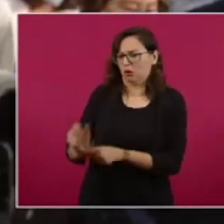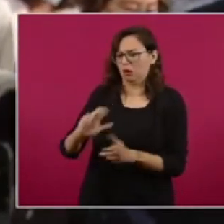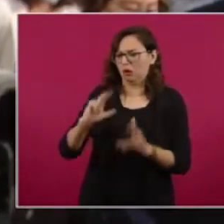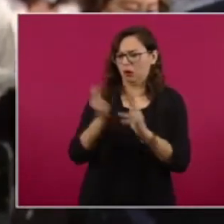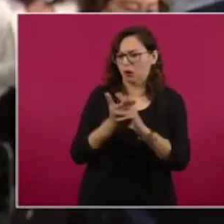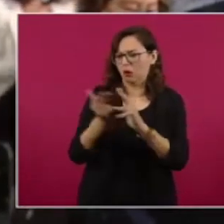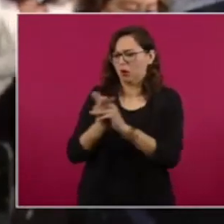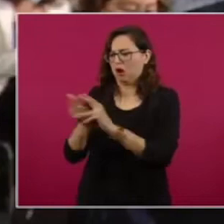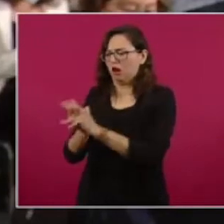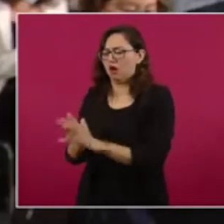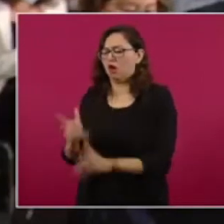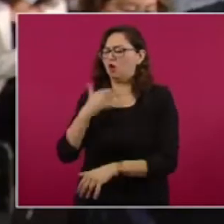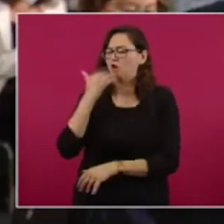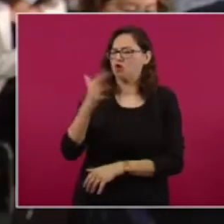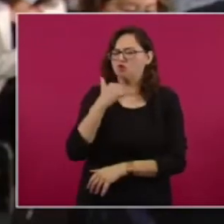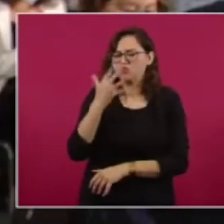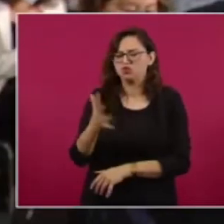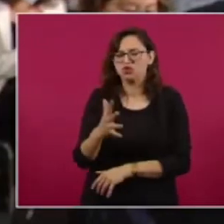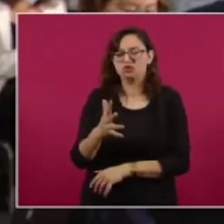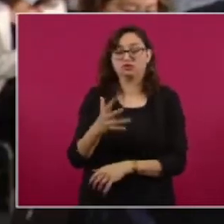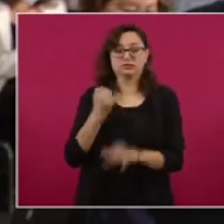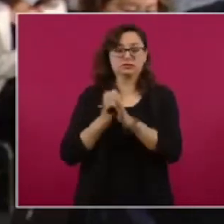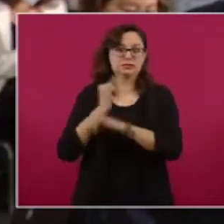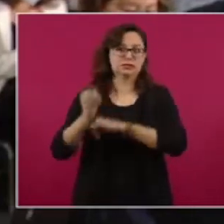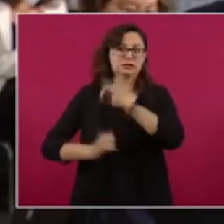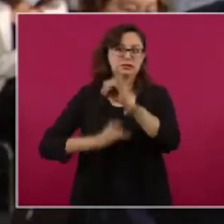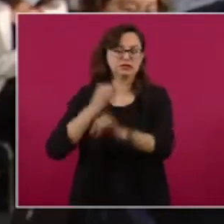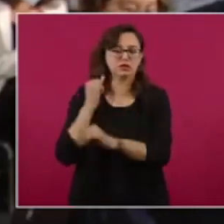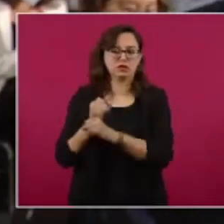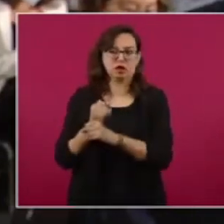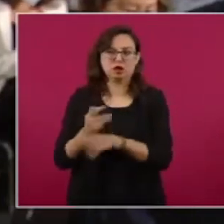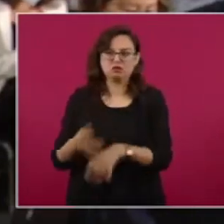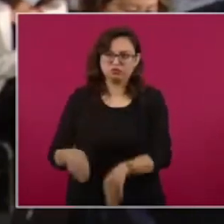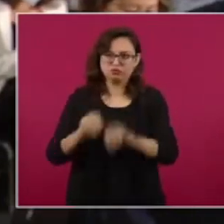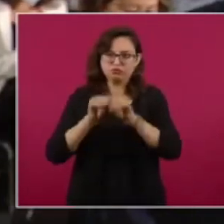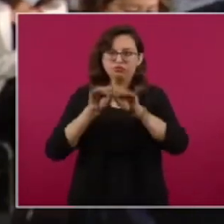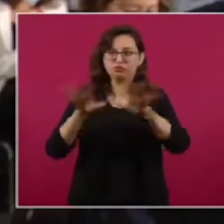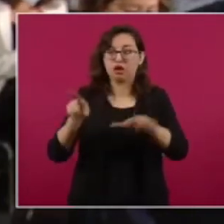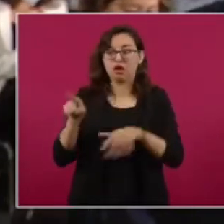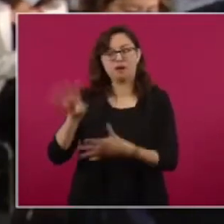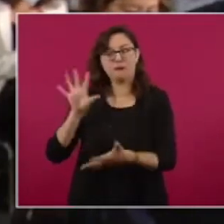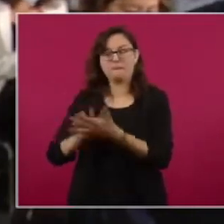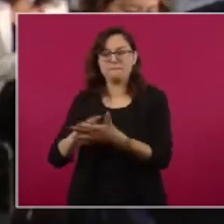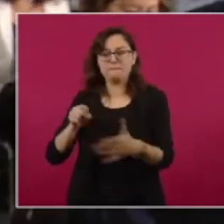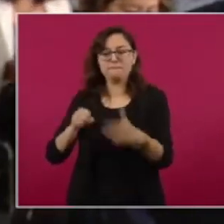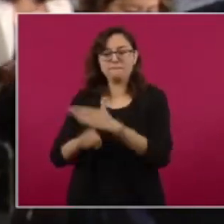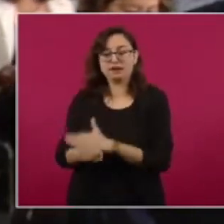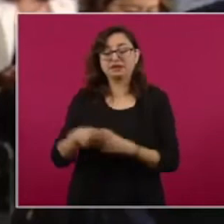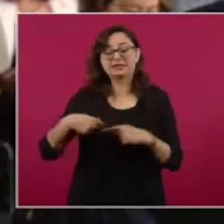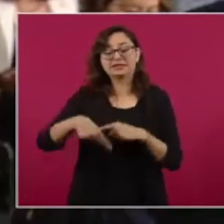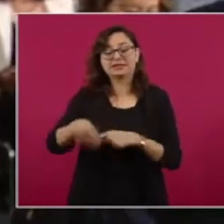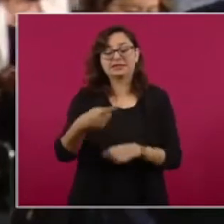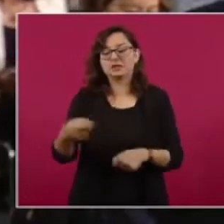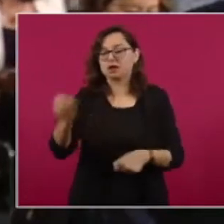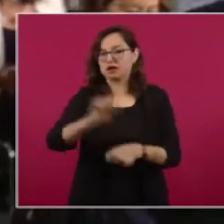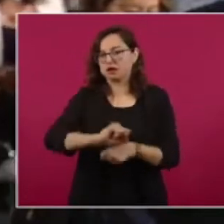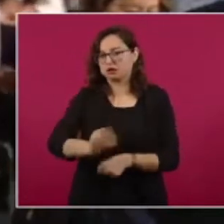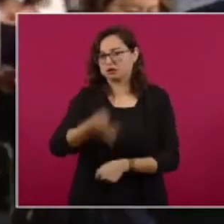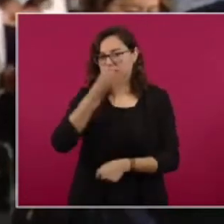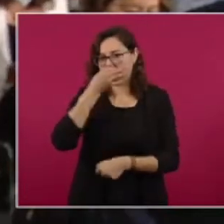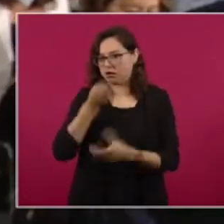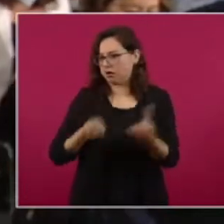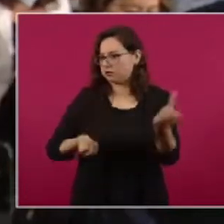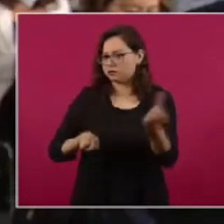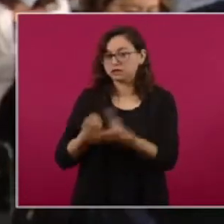nivel internacional. Usted aquí en la conferencia de prensa matutina había dicho que había la posibilidad